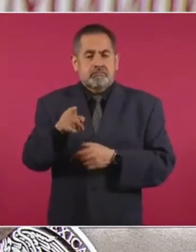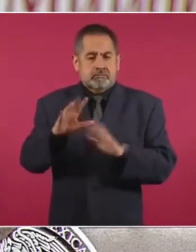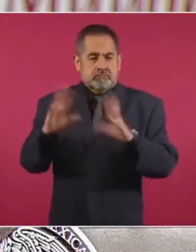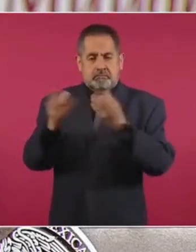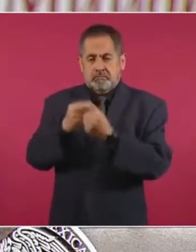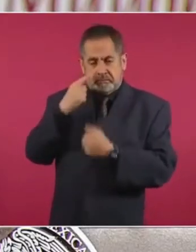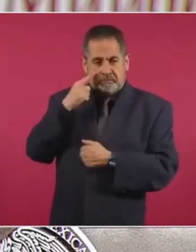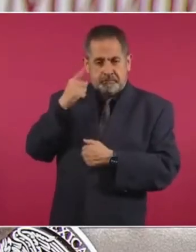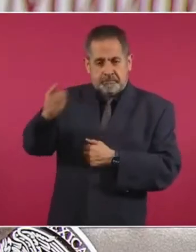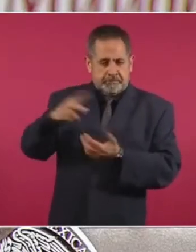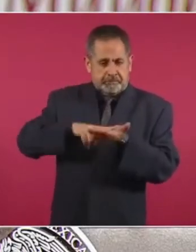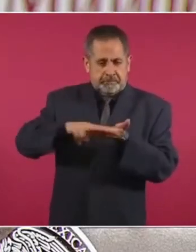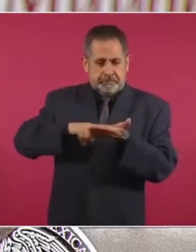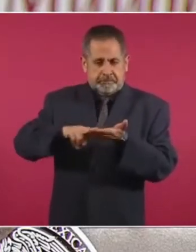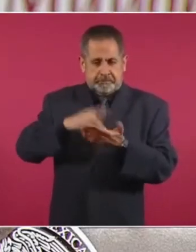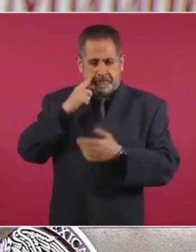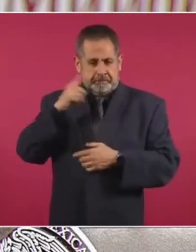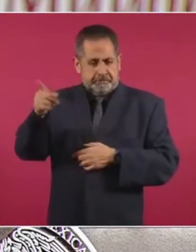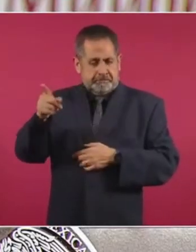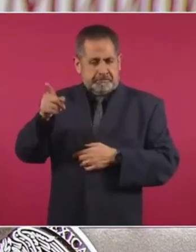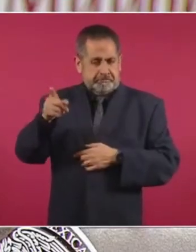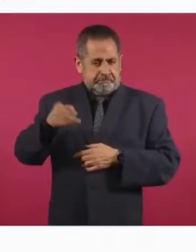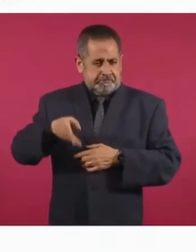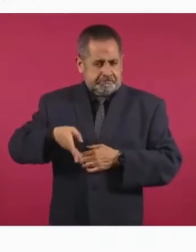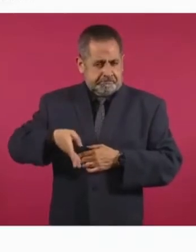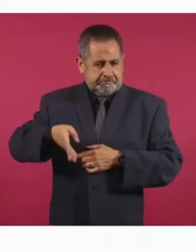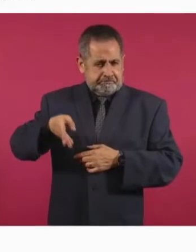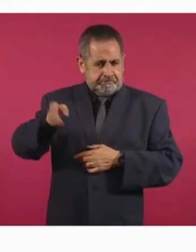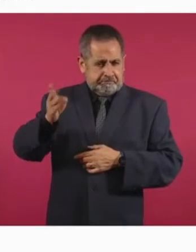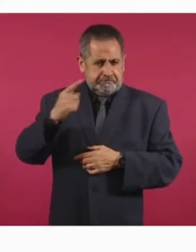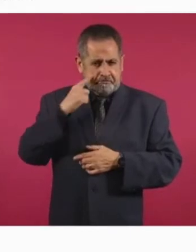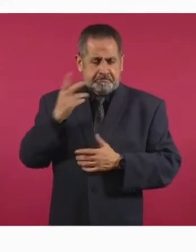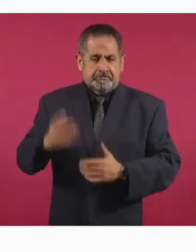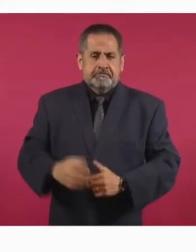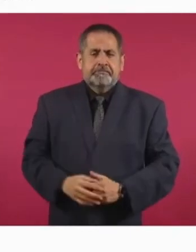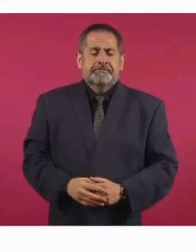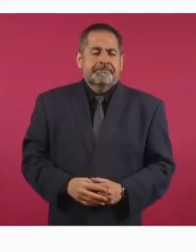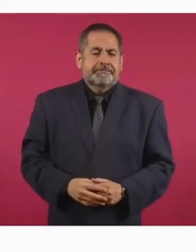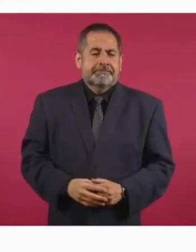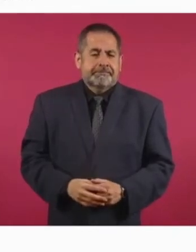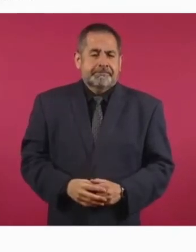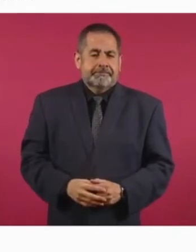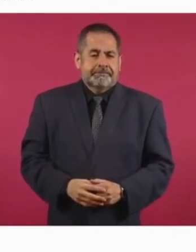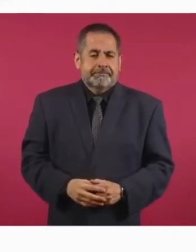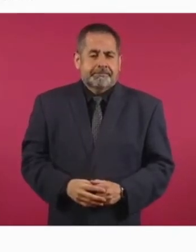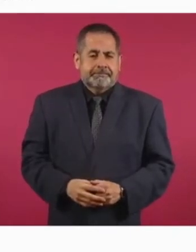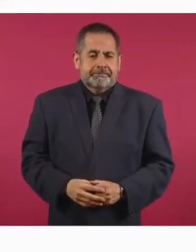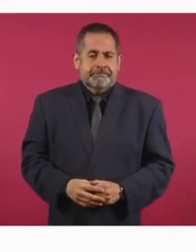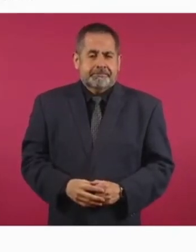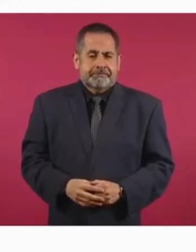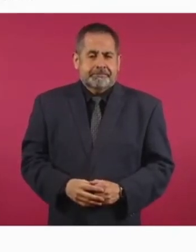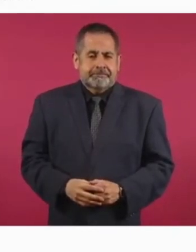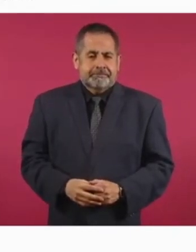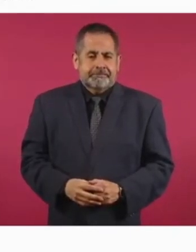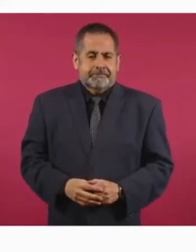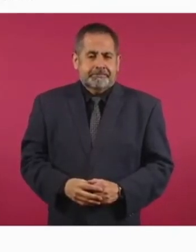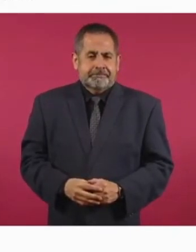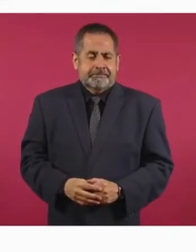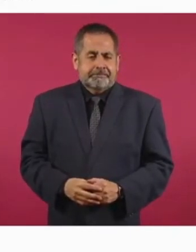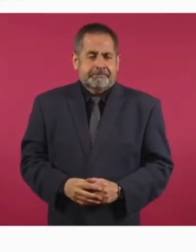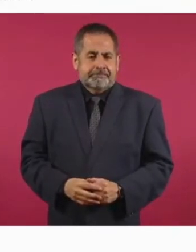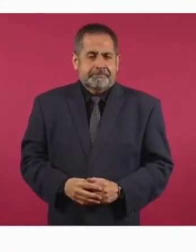lo que es la línea verde punteada y continua, que va de la autopista Chamapa-La Venta hasta